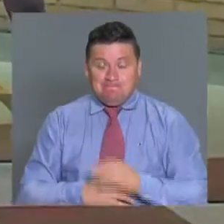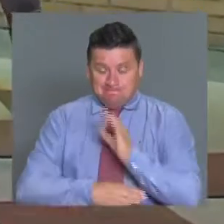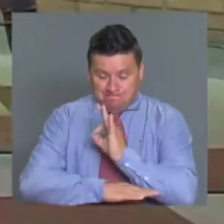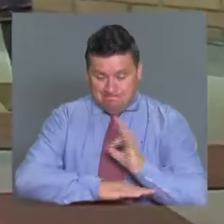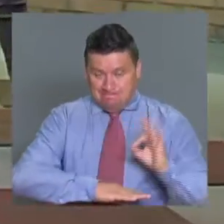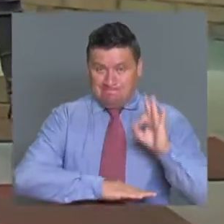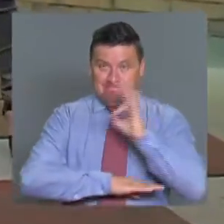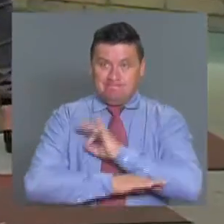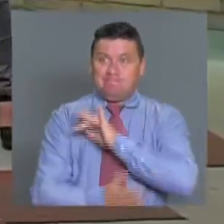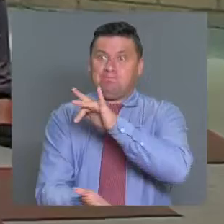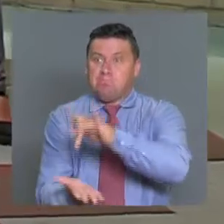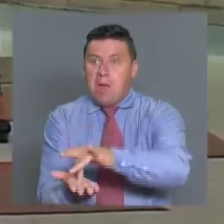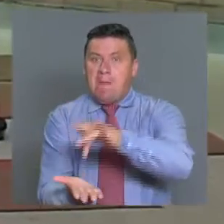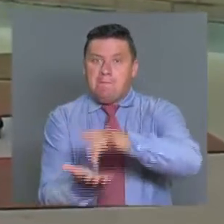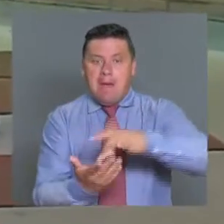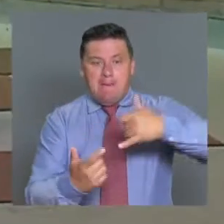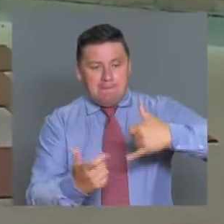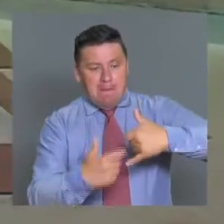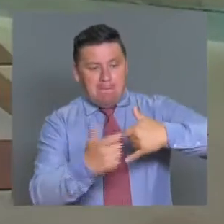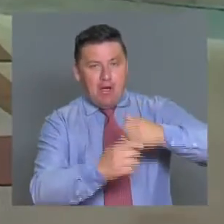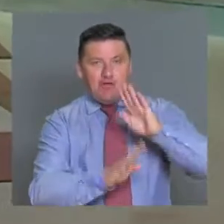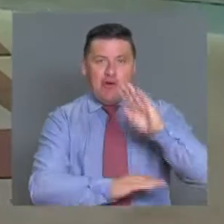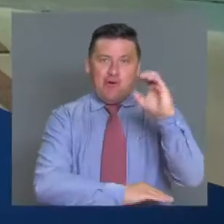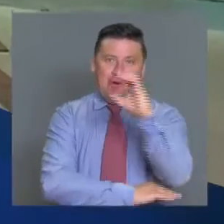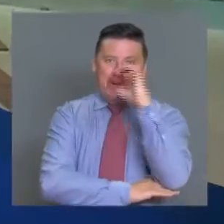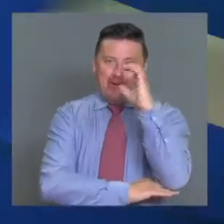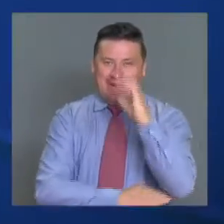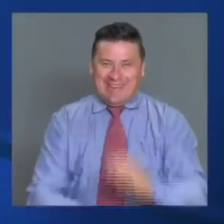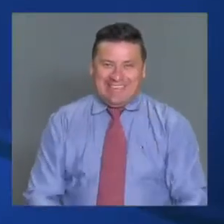essap haciendo presencia en todo el territorio colombiano